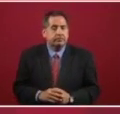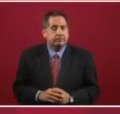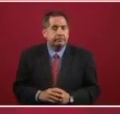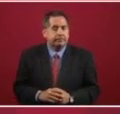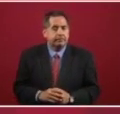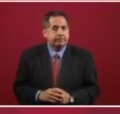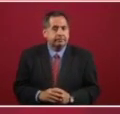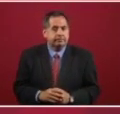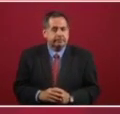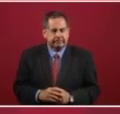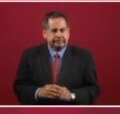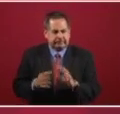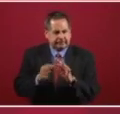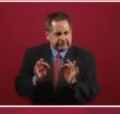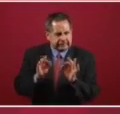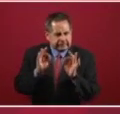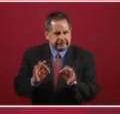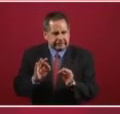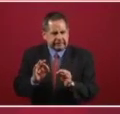Exacto,